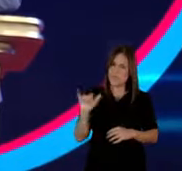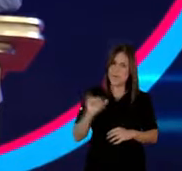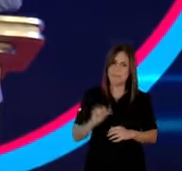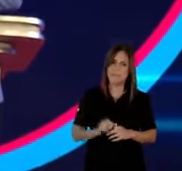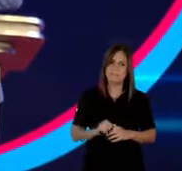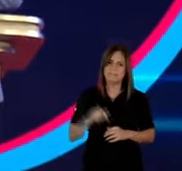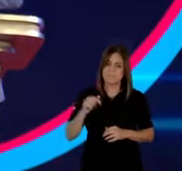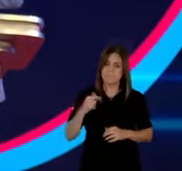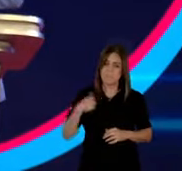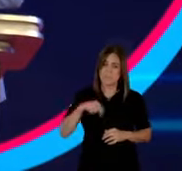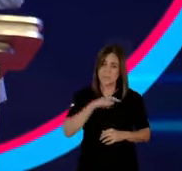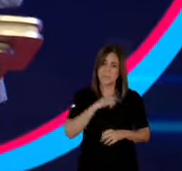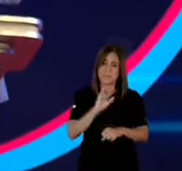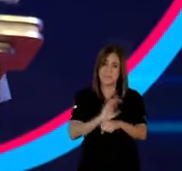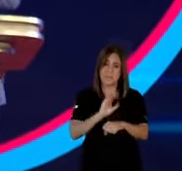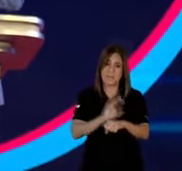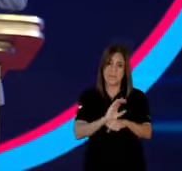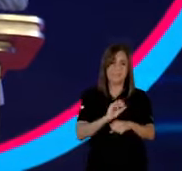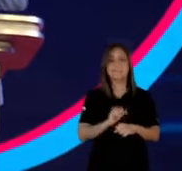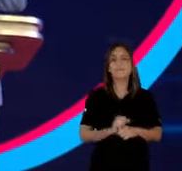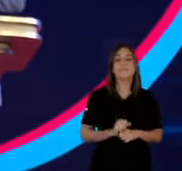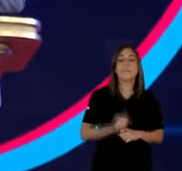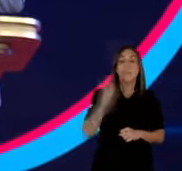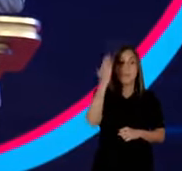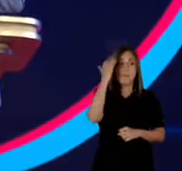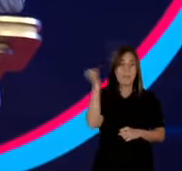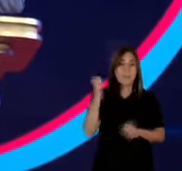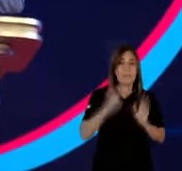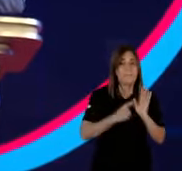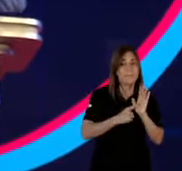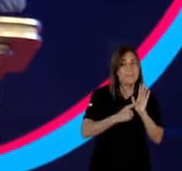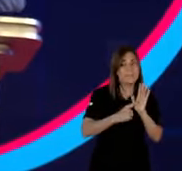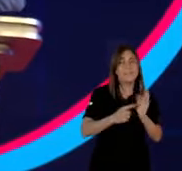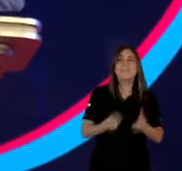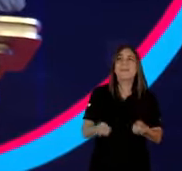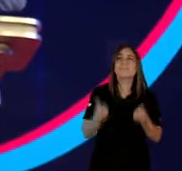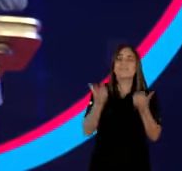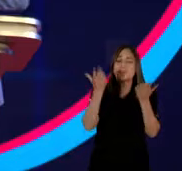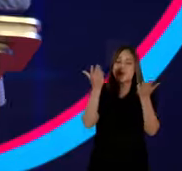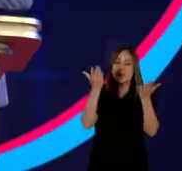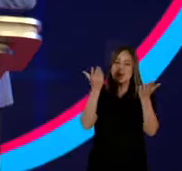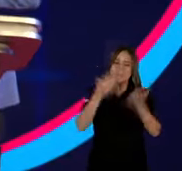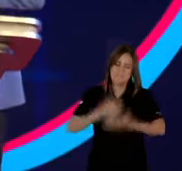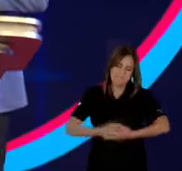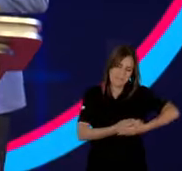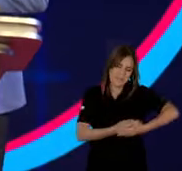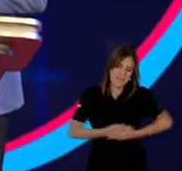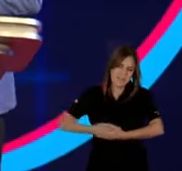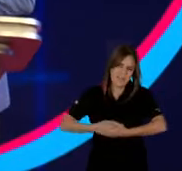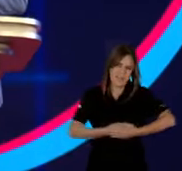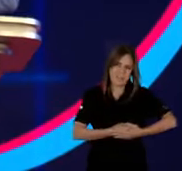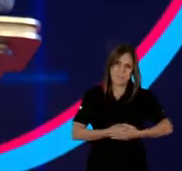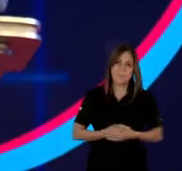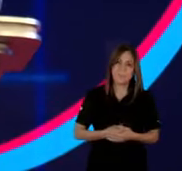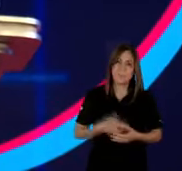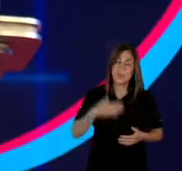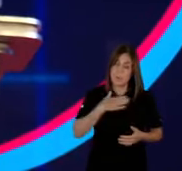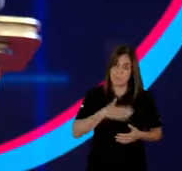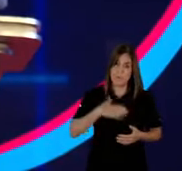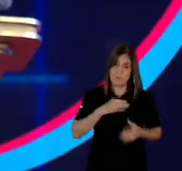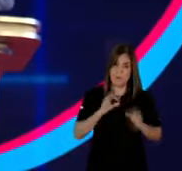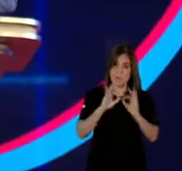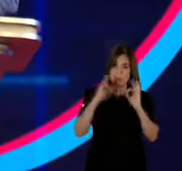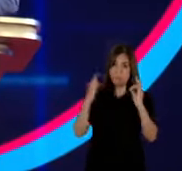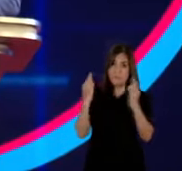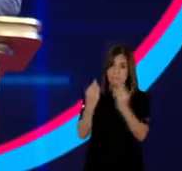y para nosotros. Hay presentación de niños, así que yo voy a pedir a las familias respectivas que vayan pasando a